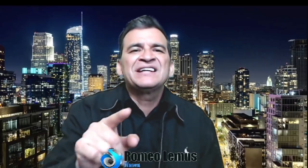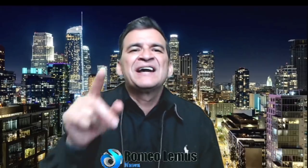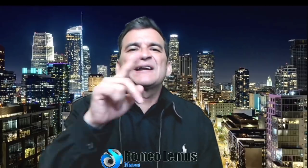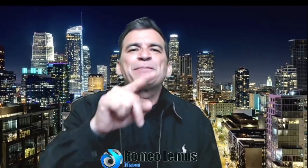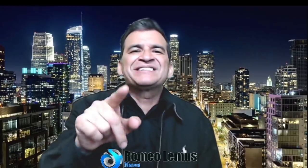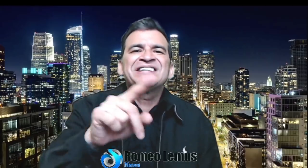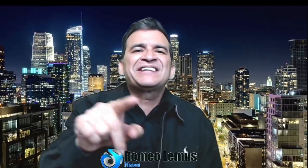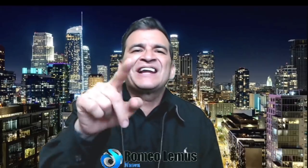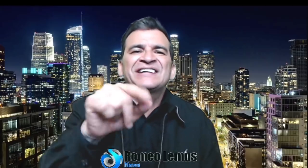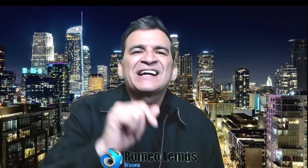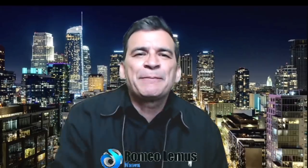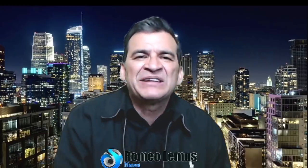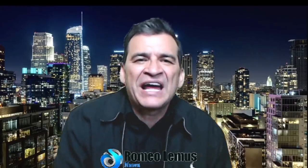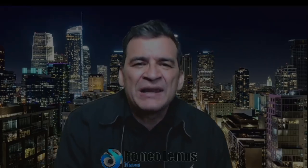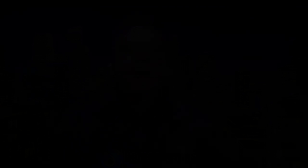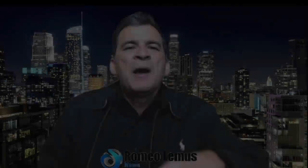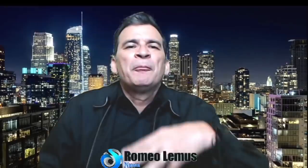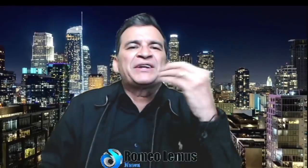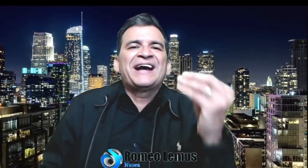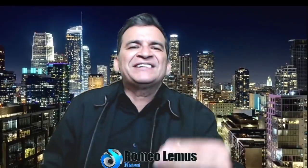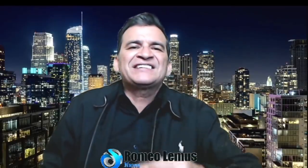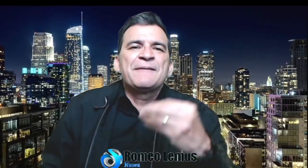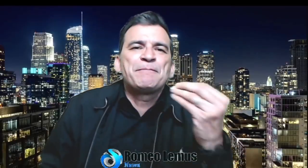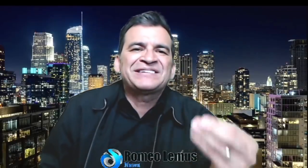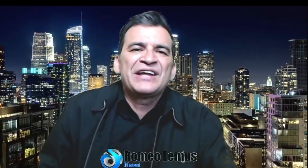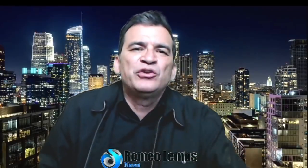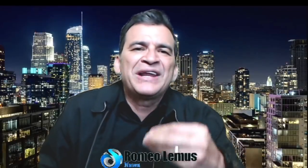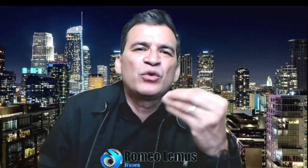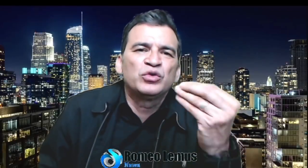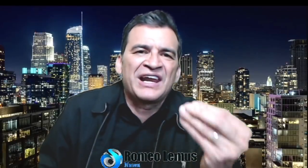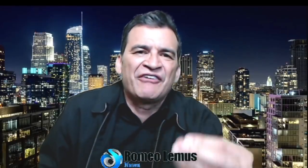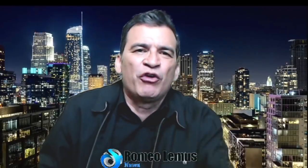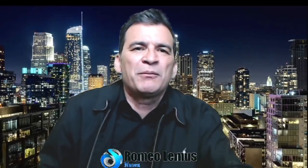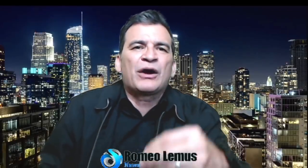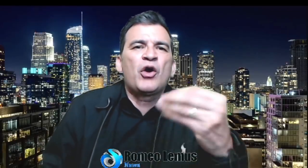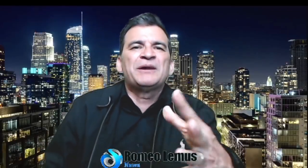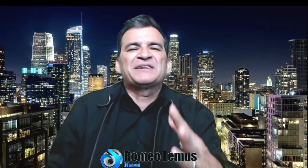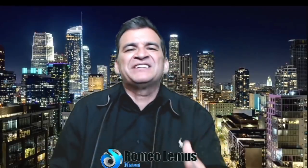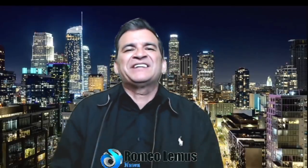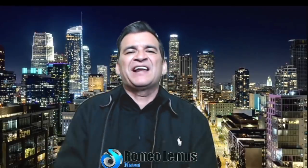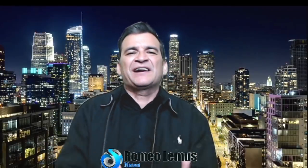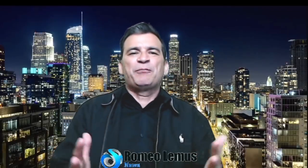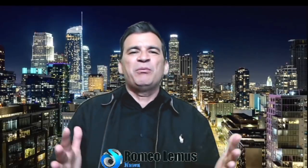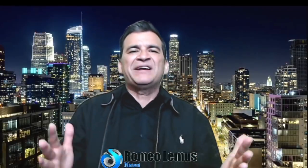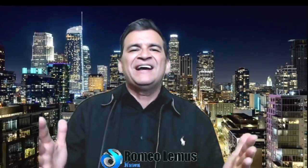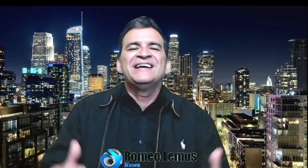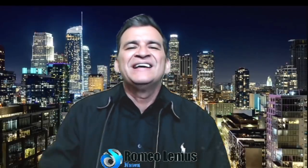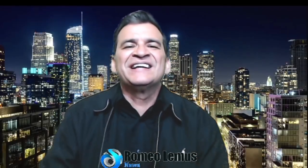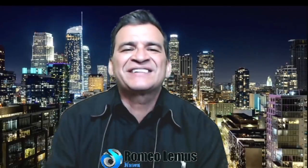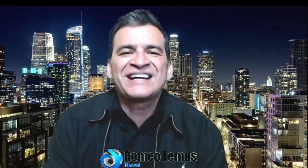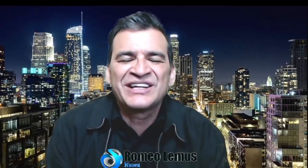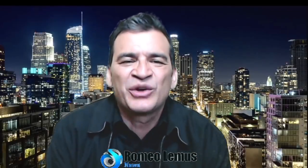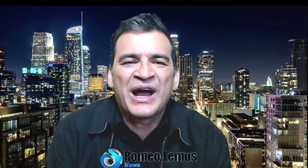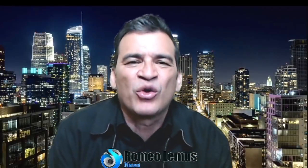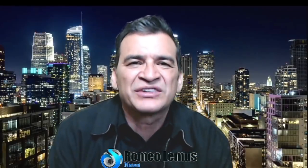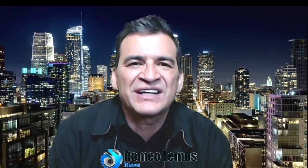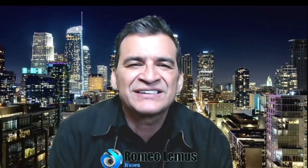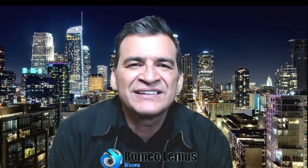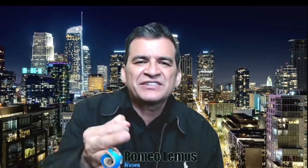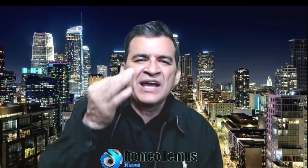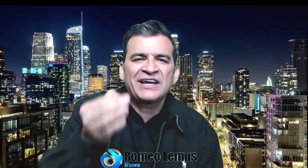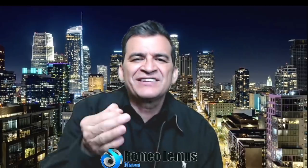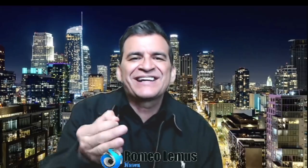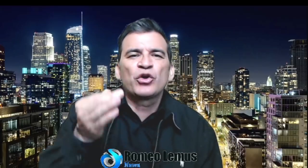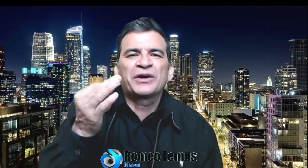empresas representan el gran capital porque a estas empresas no le gusta la forma como el presidente de la república está haciendo las cosas